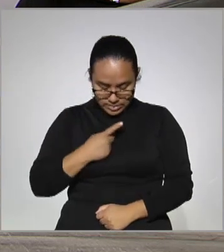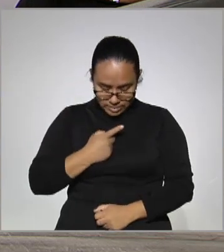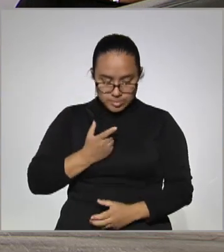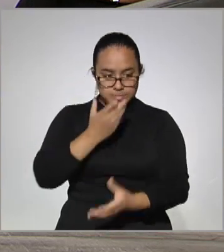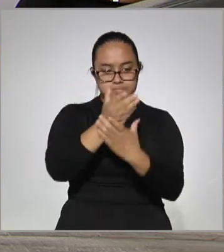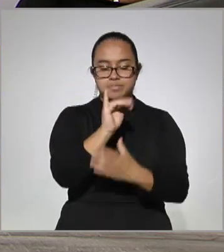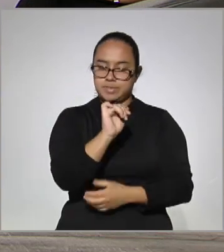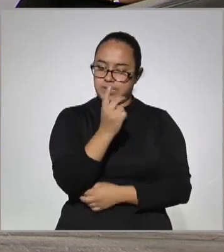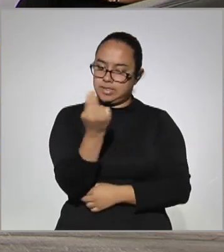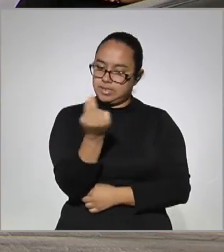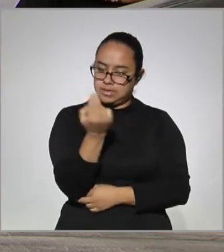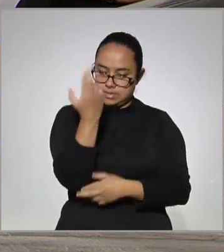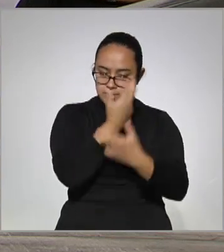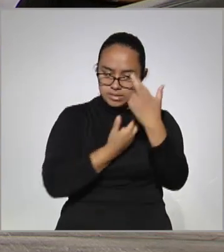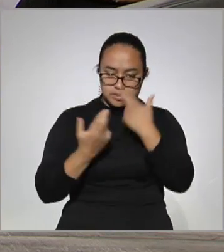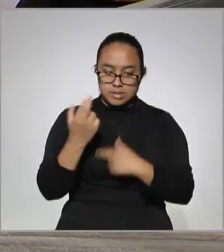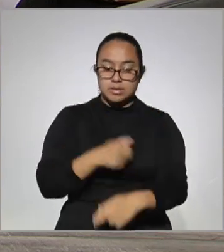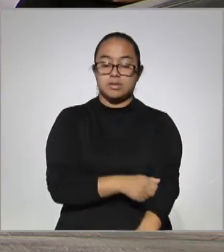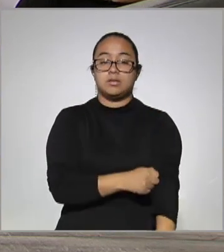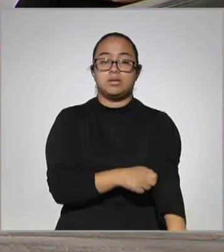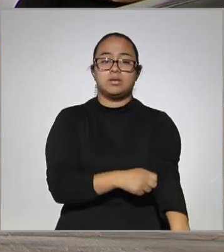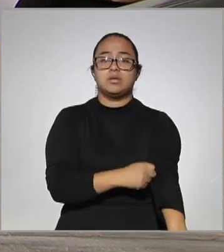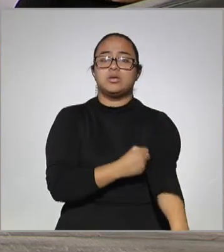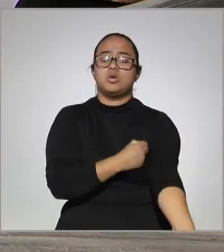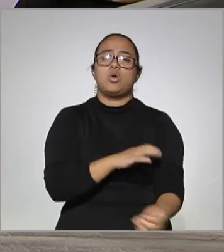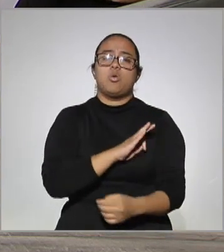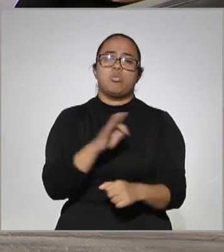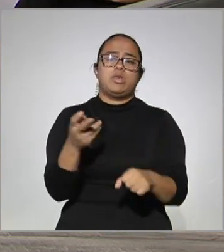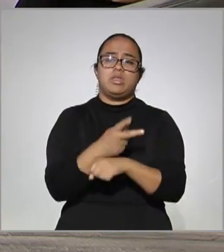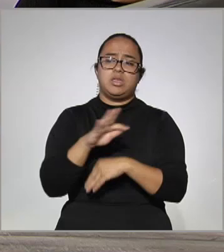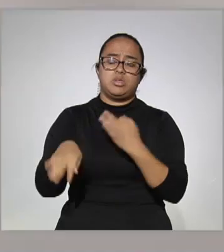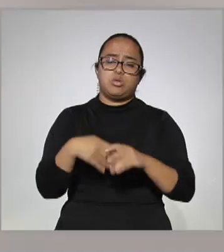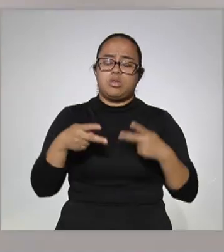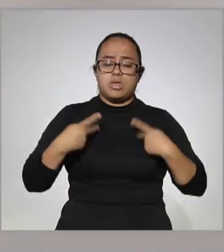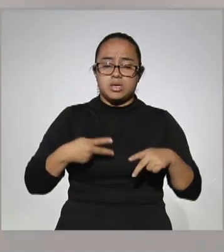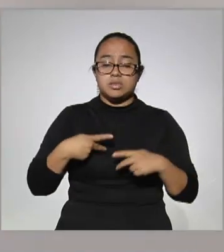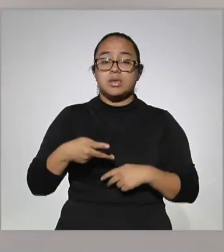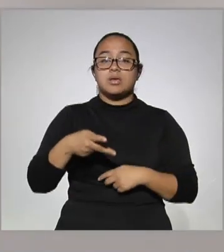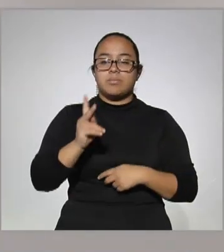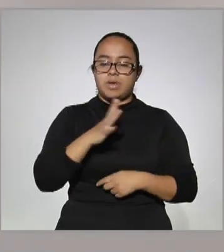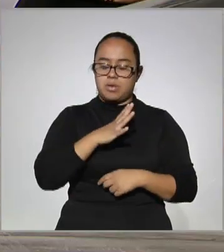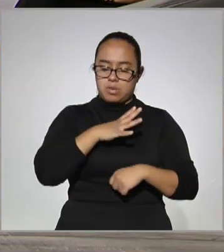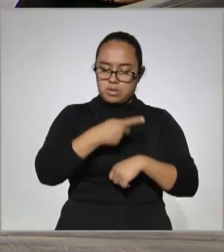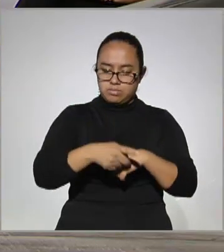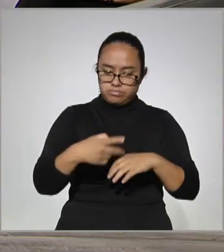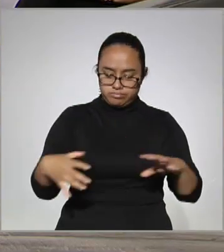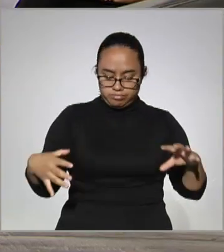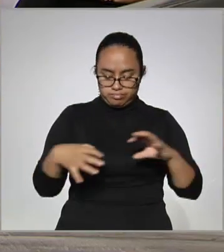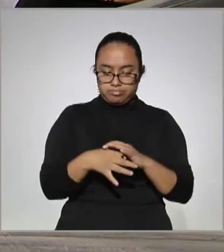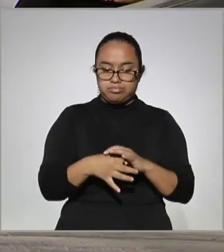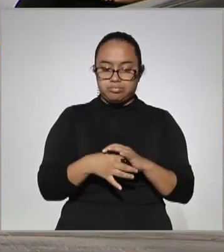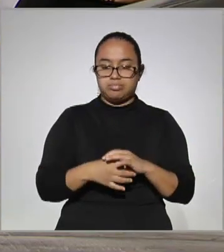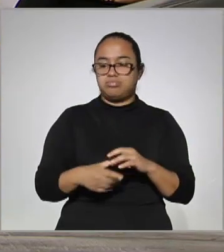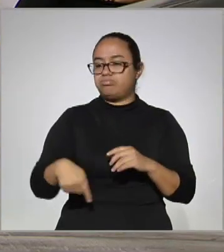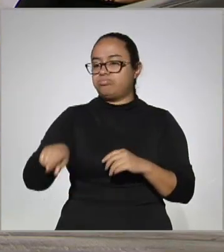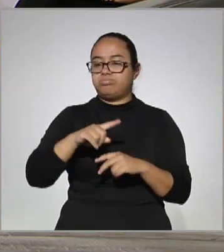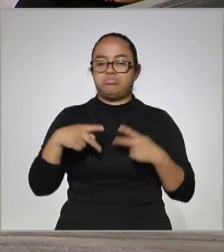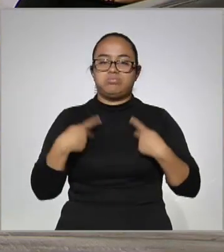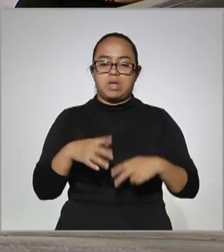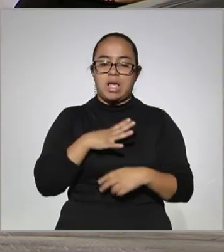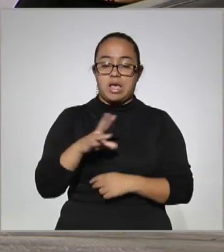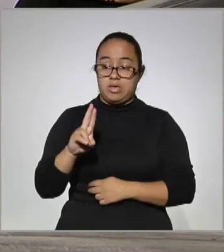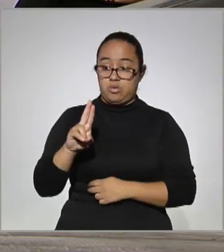a checar. Le puede dar a cualquier persona, pero existen factores de riesgo que se asocian a la posibilidad, a cualquier persona que tenga